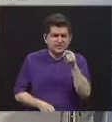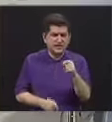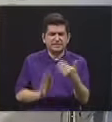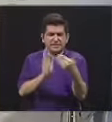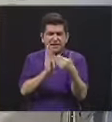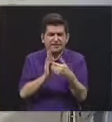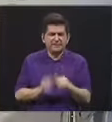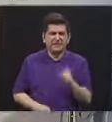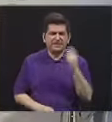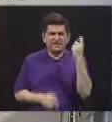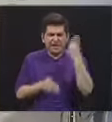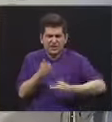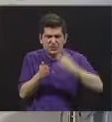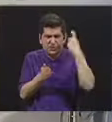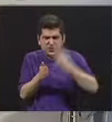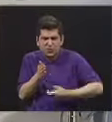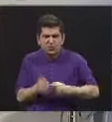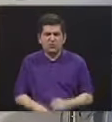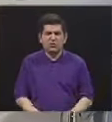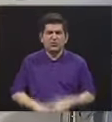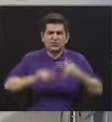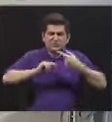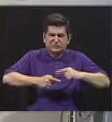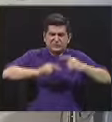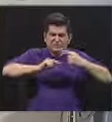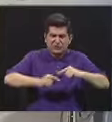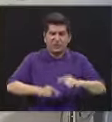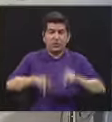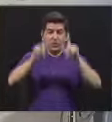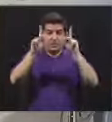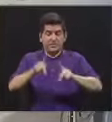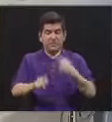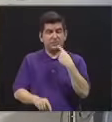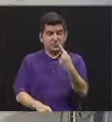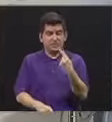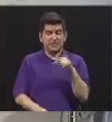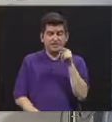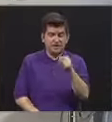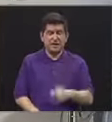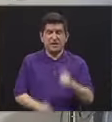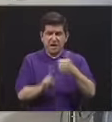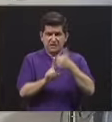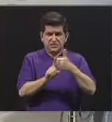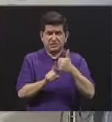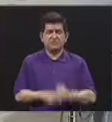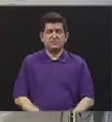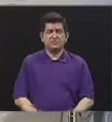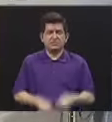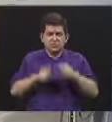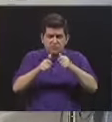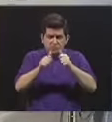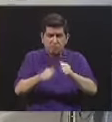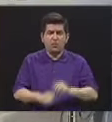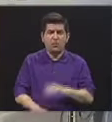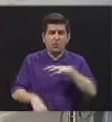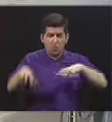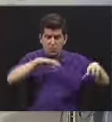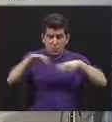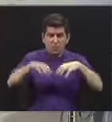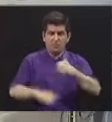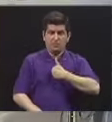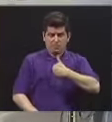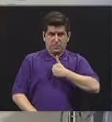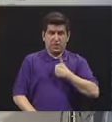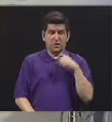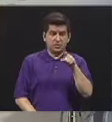ponerse de esa forma verdad ponerse rígido a ponerse doloroso Entonces si la persona y se hace un automasaje o se